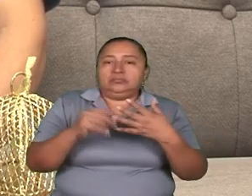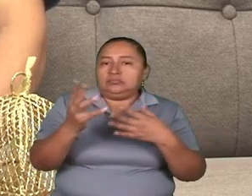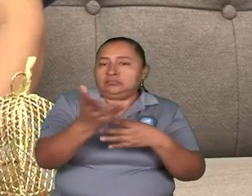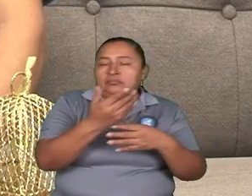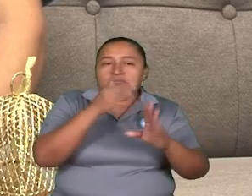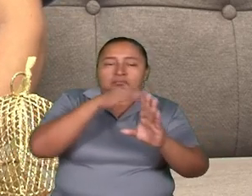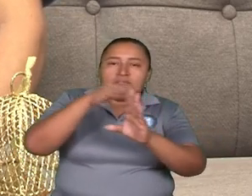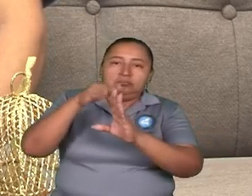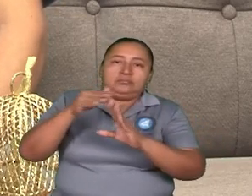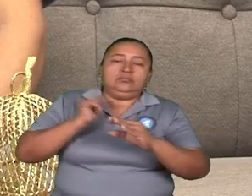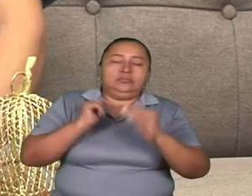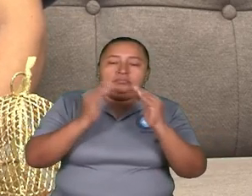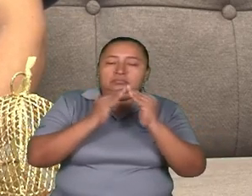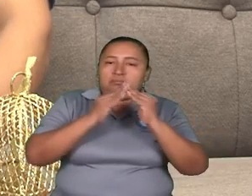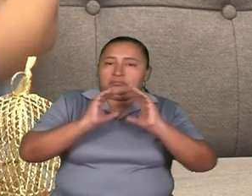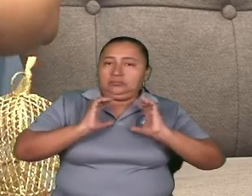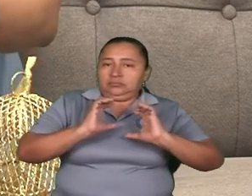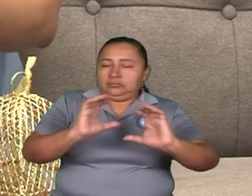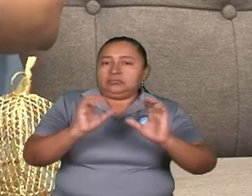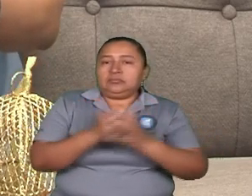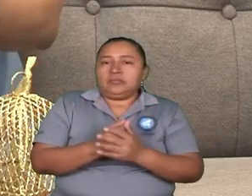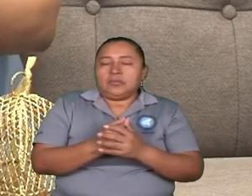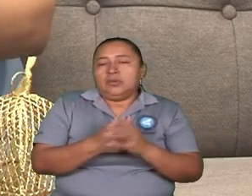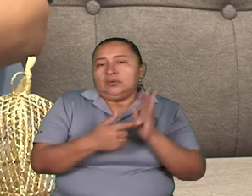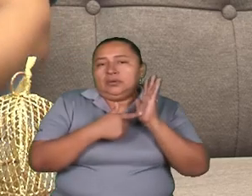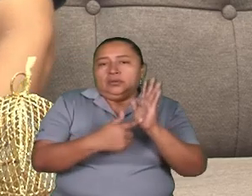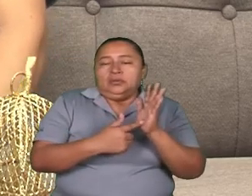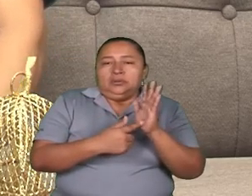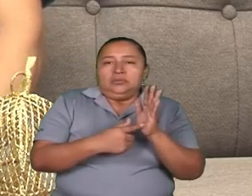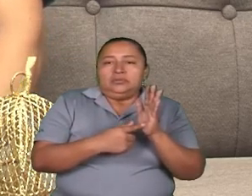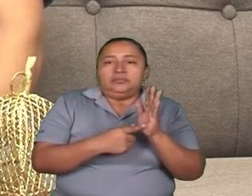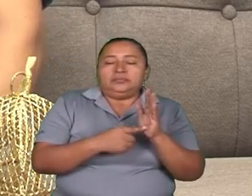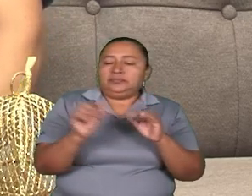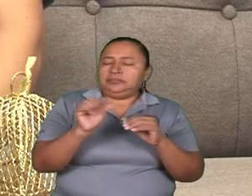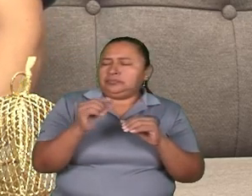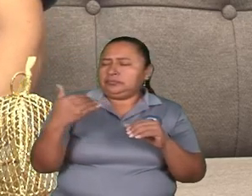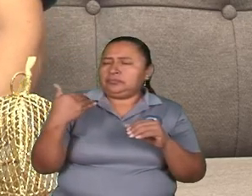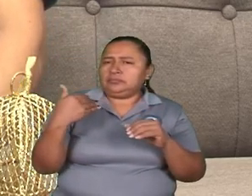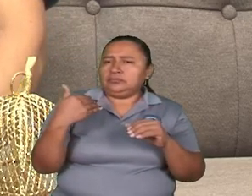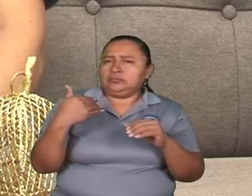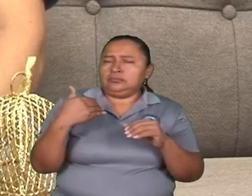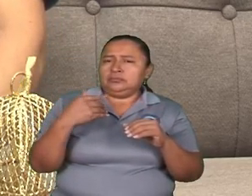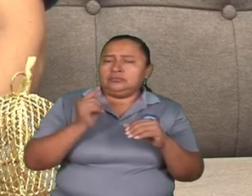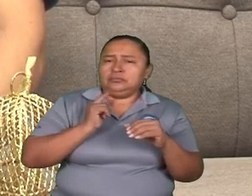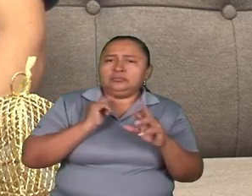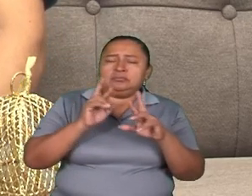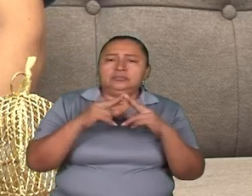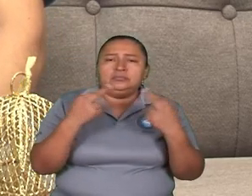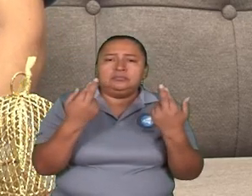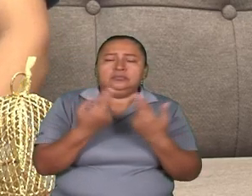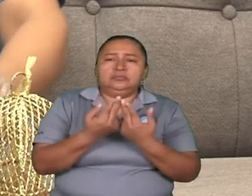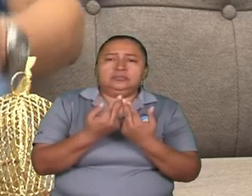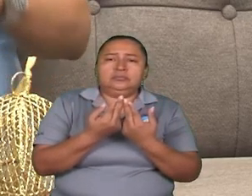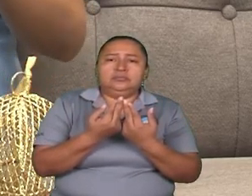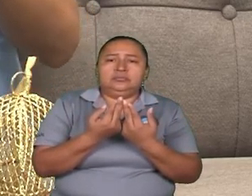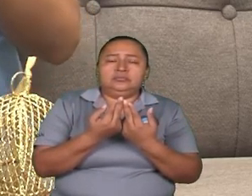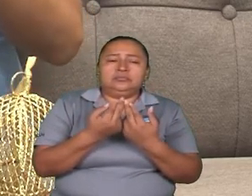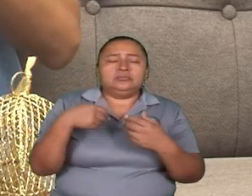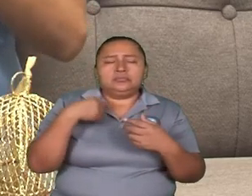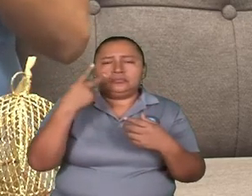San Juan del Sur, a pesar de que hay un desarrollo bastante importante de la empresa privada, también hay un